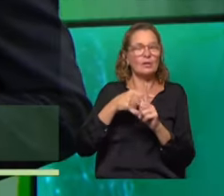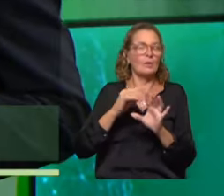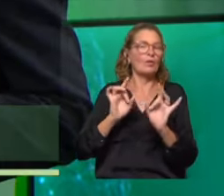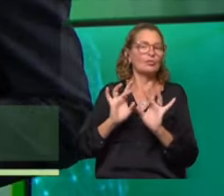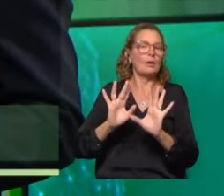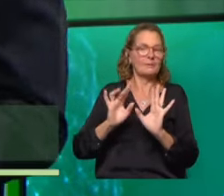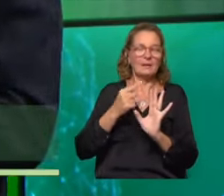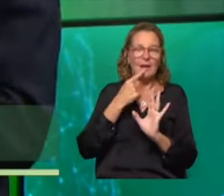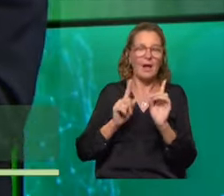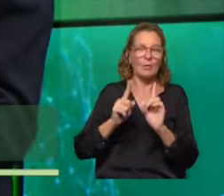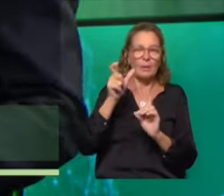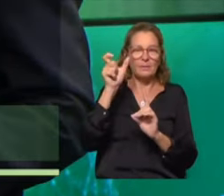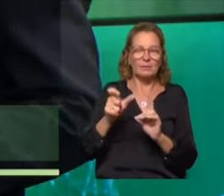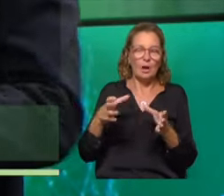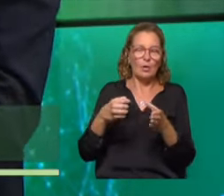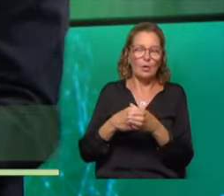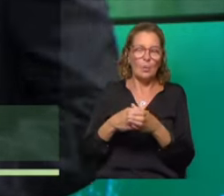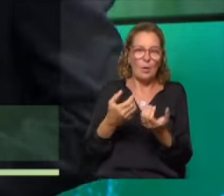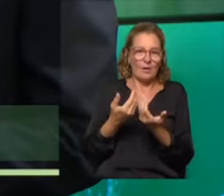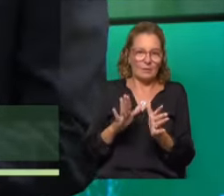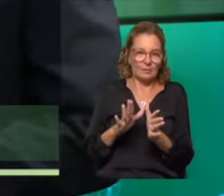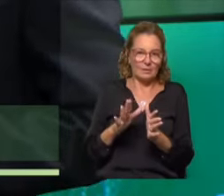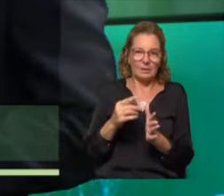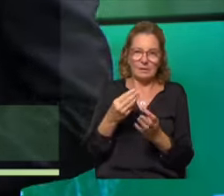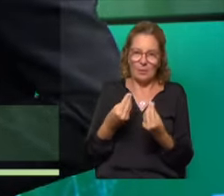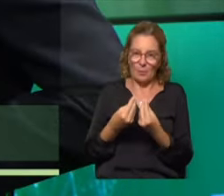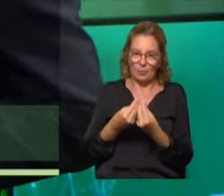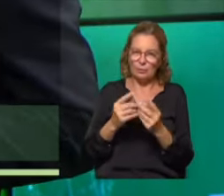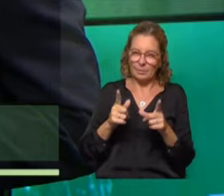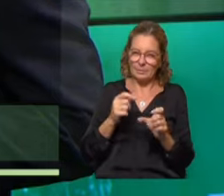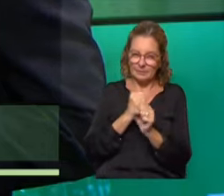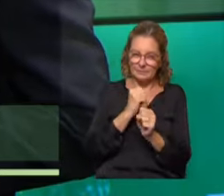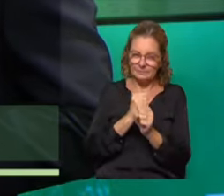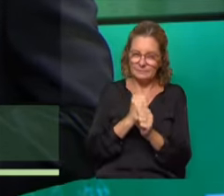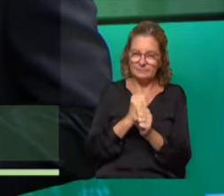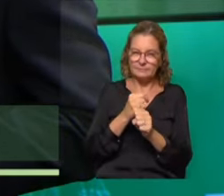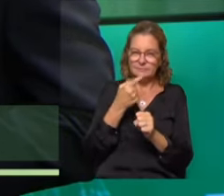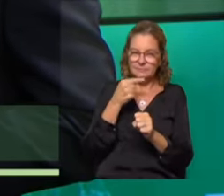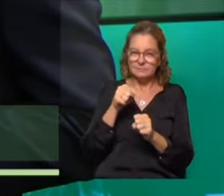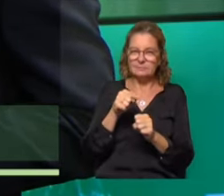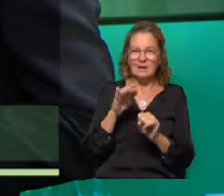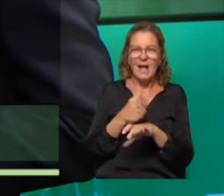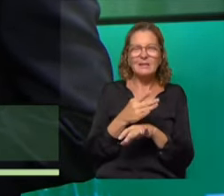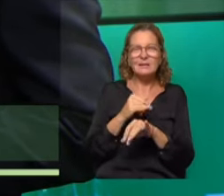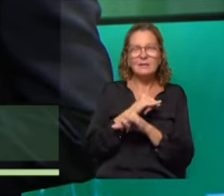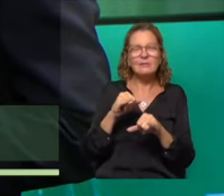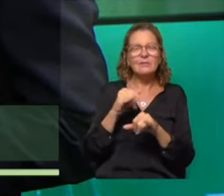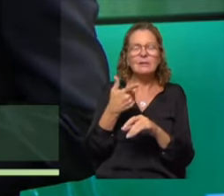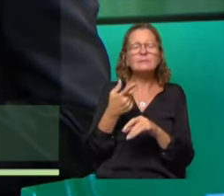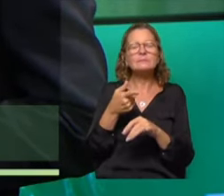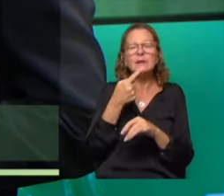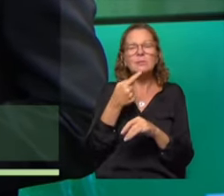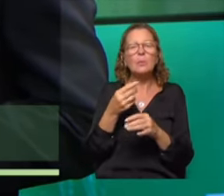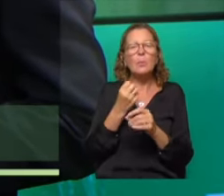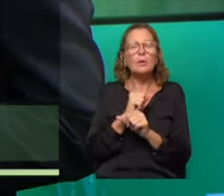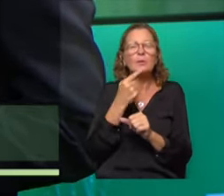incluso actores del gobierno o partidos del gobierno como Cabildo Abierto que hace mucho un poco están trabajando en esa línea. Antes del cierre, ¿qué conceptos podemos destacar